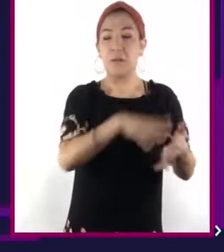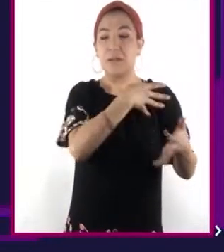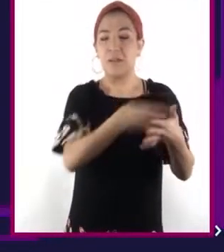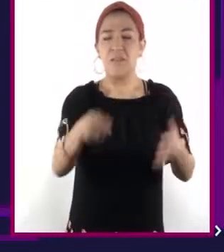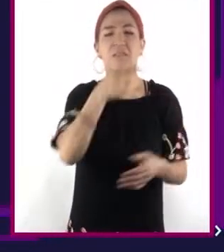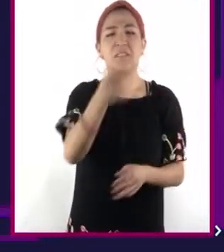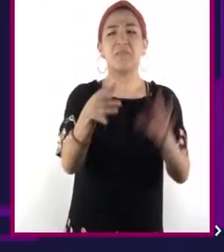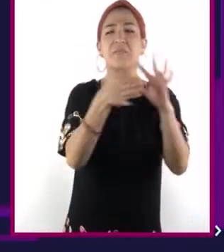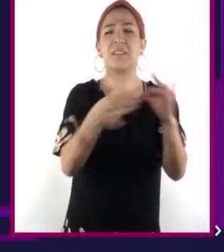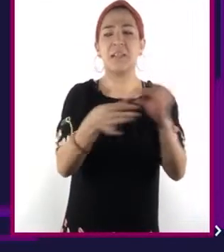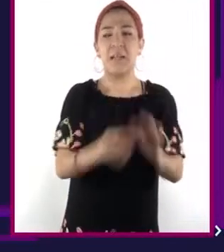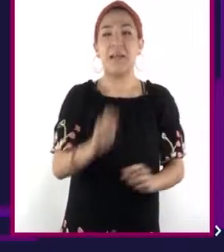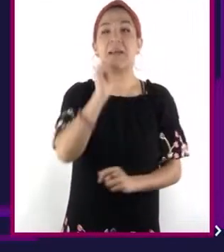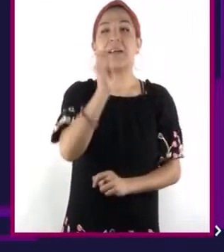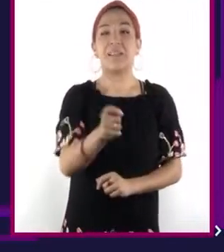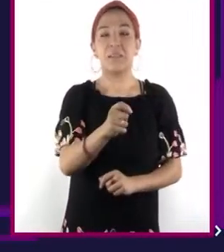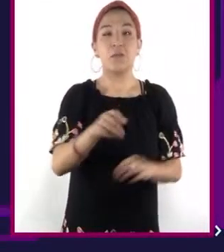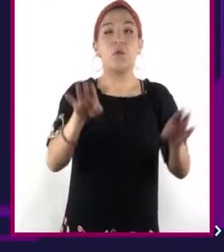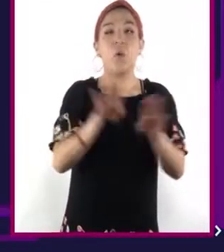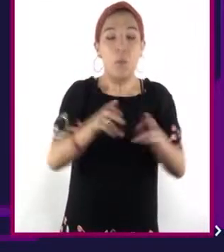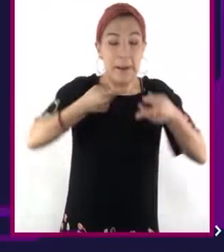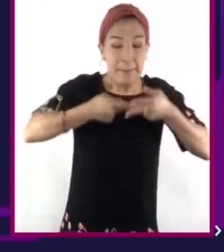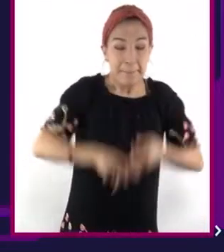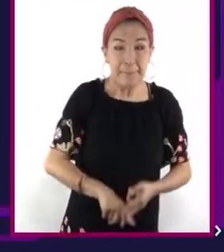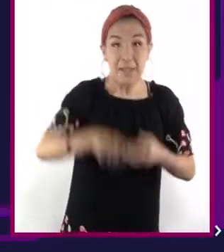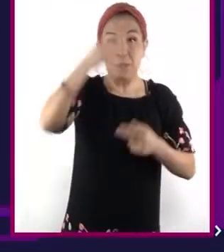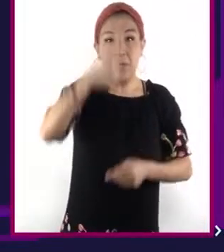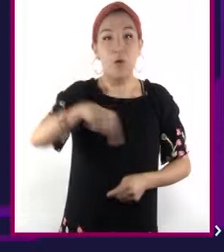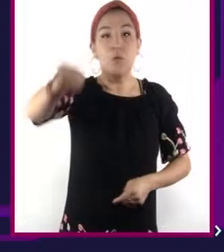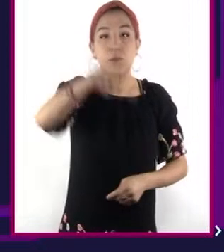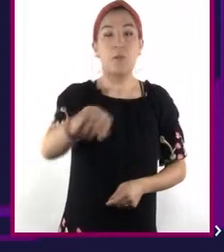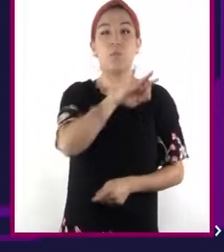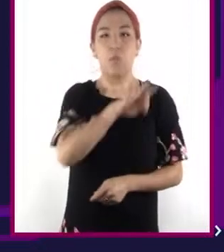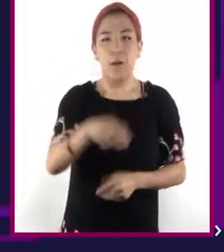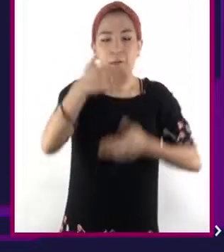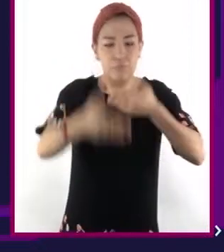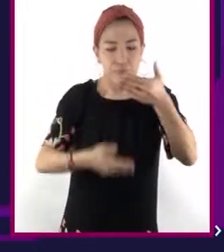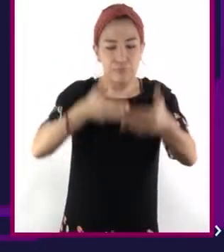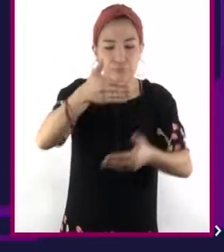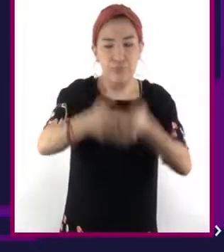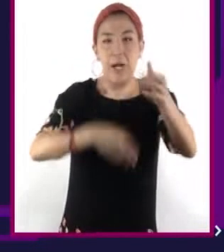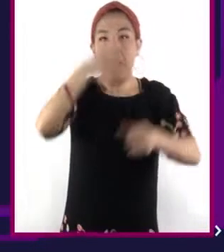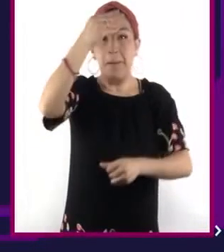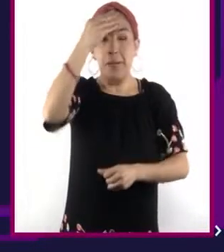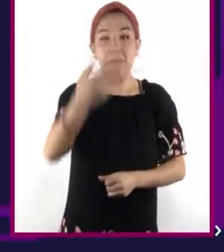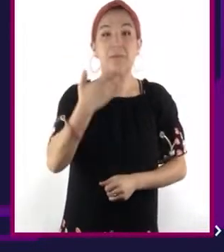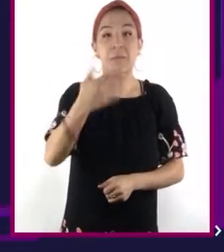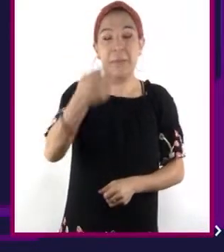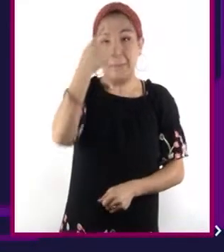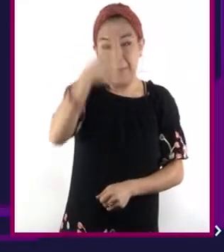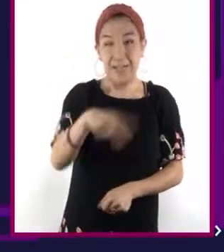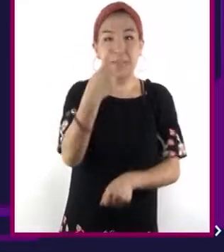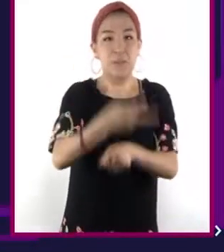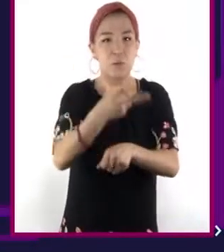el punto del que pueden partir para lograr cada aprendizaje esperado de segundo